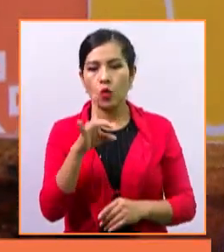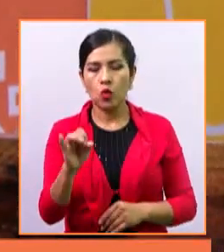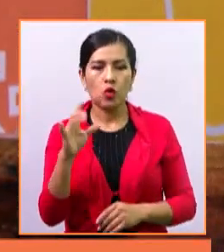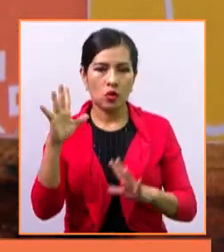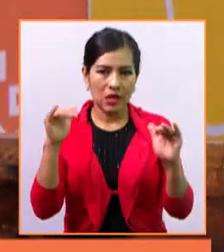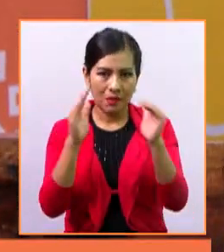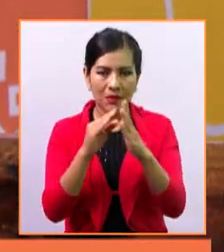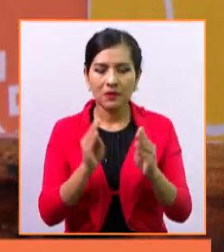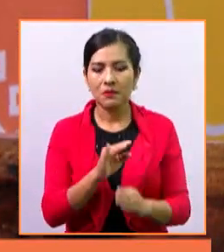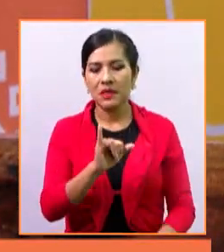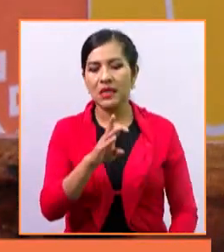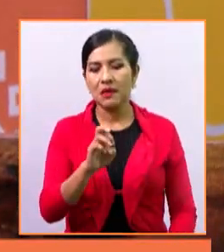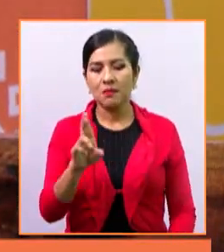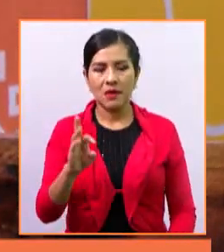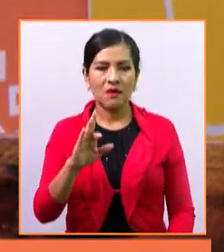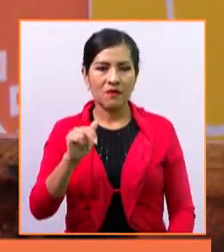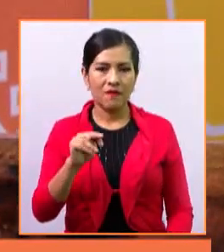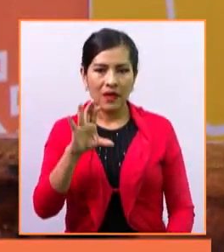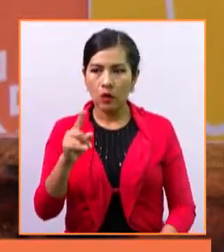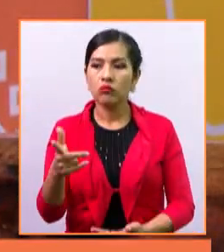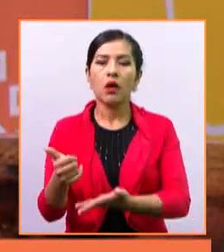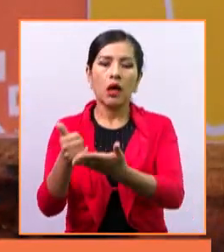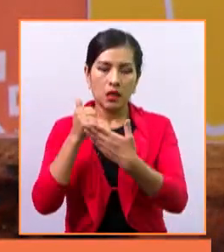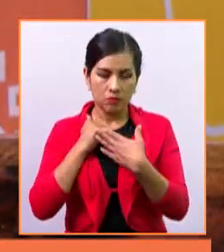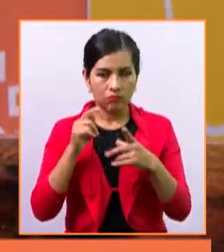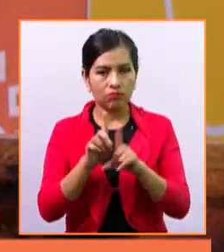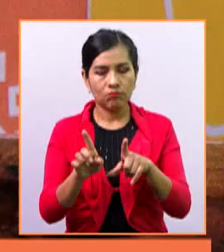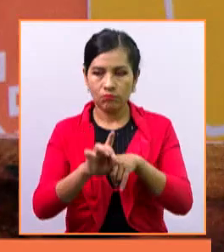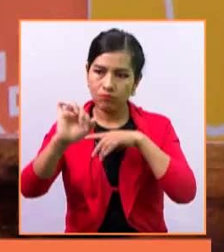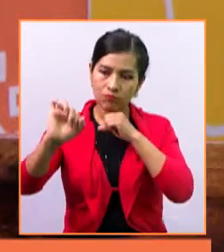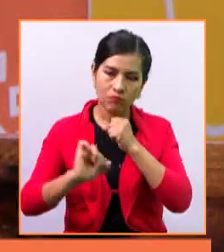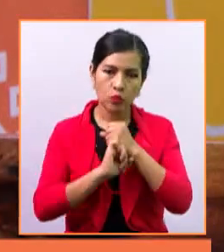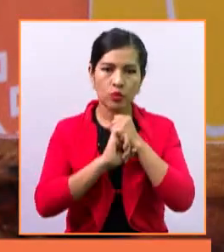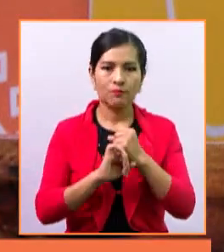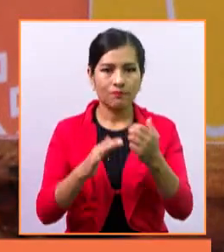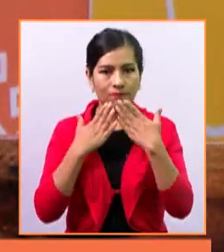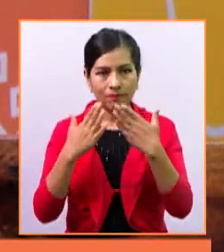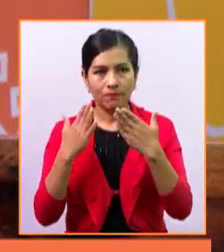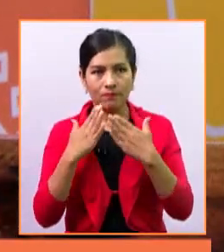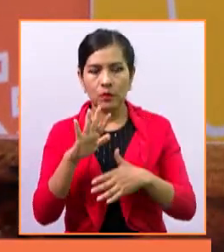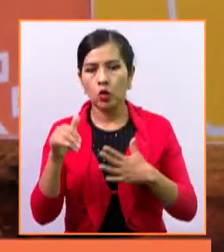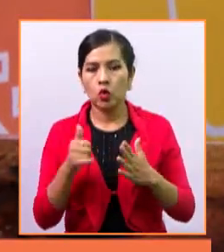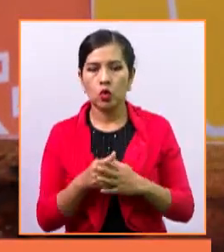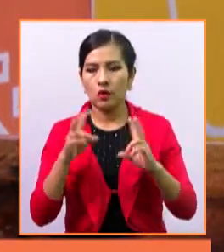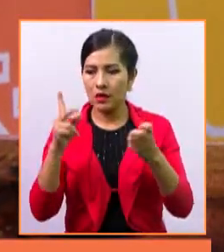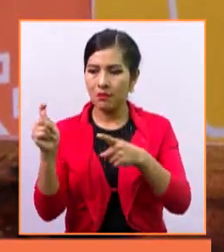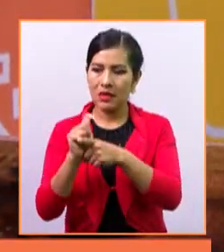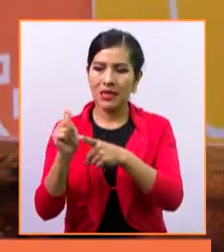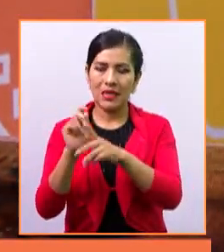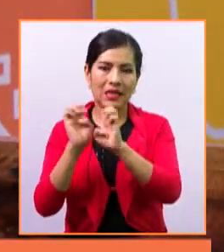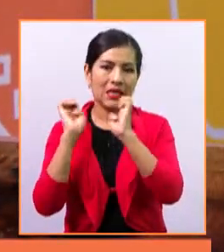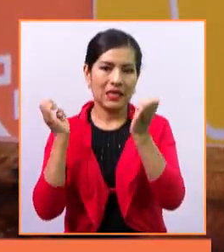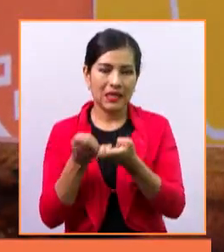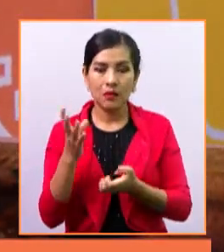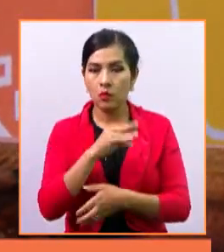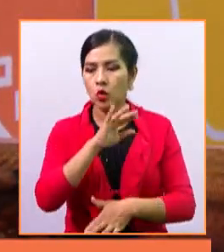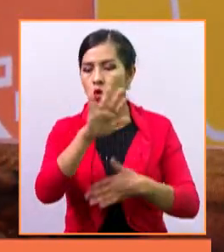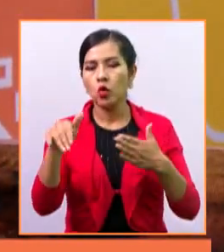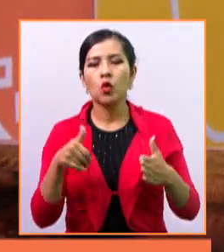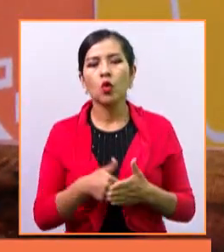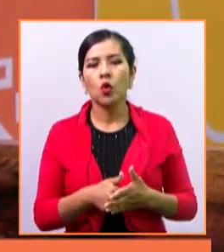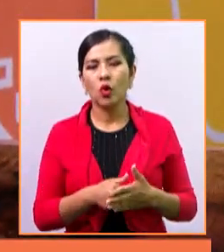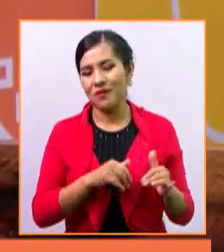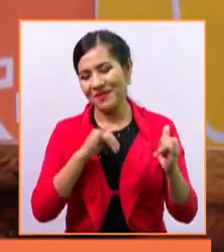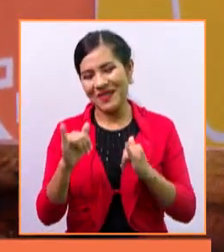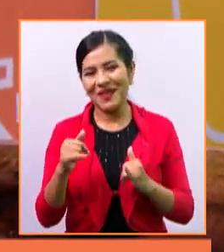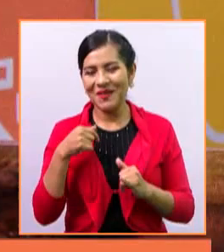Iberín Franco López, donde nos ha ayudado, nos ha colaborado con equipo técnico y a todos los hippies, como yo